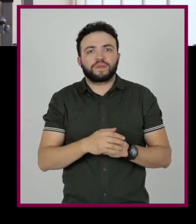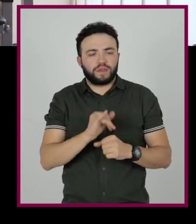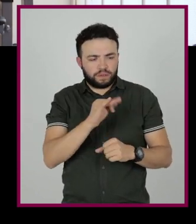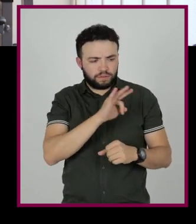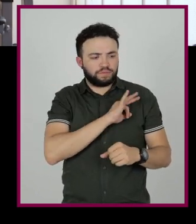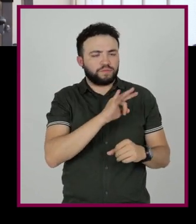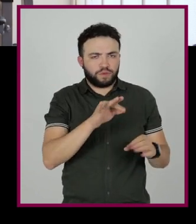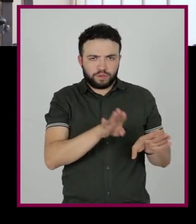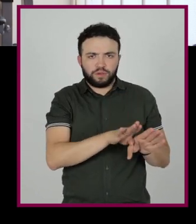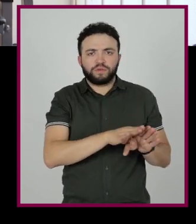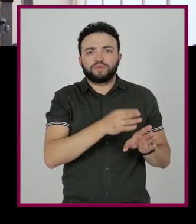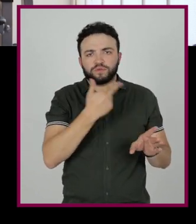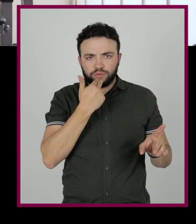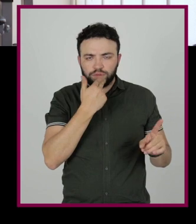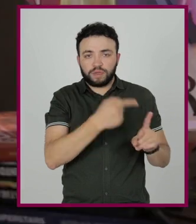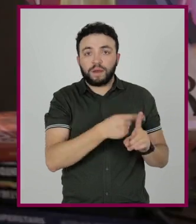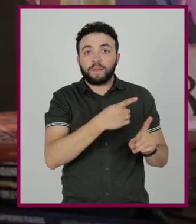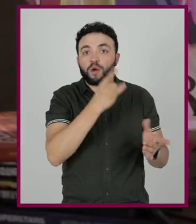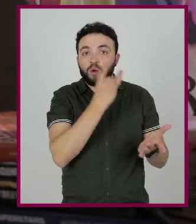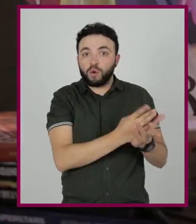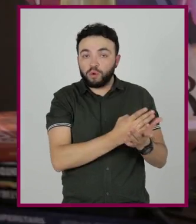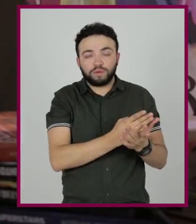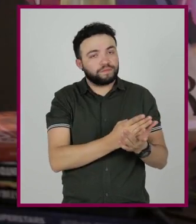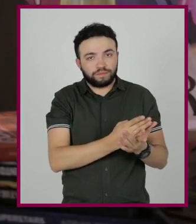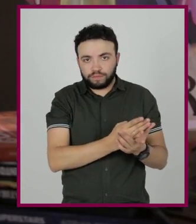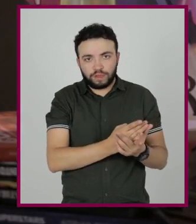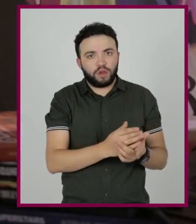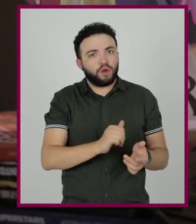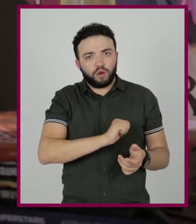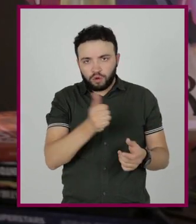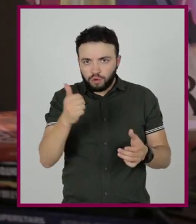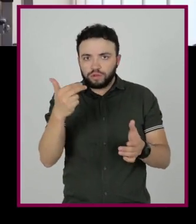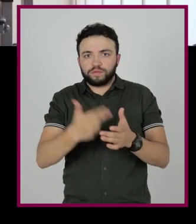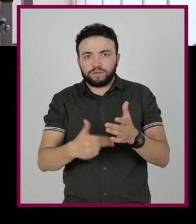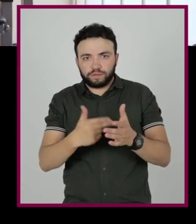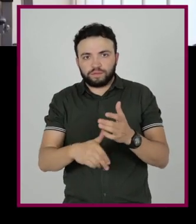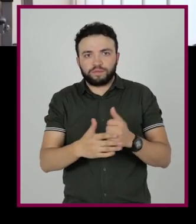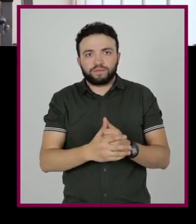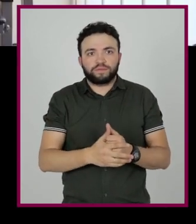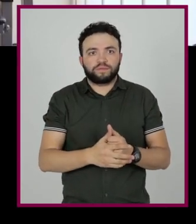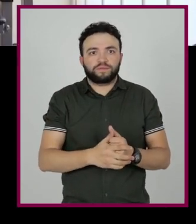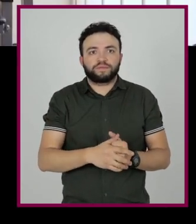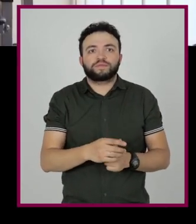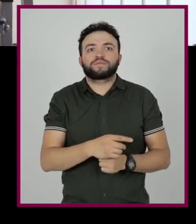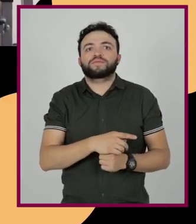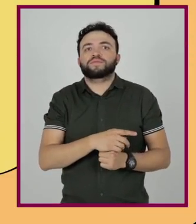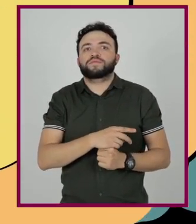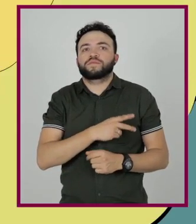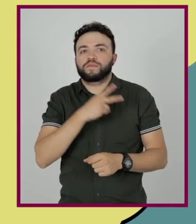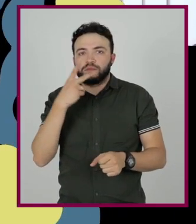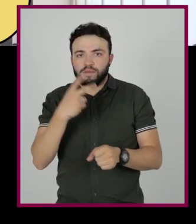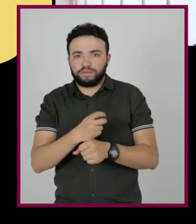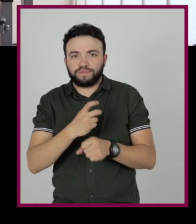no hacerlo la única herramienta. Y es por eso que a continuación iremos por nuestro siguiente esquema.